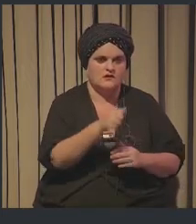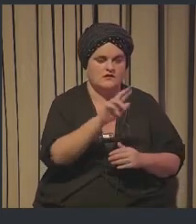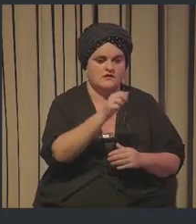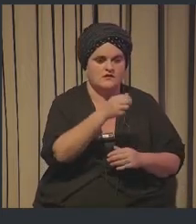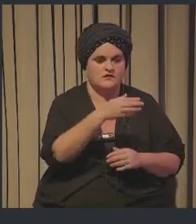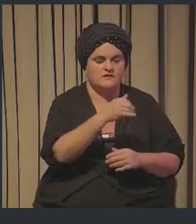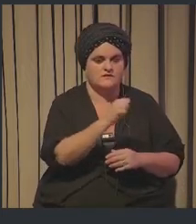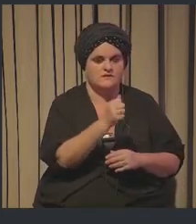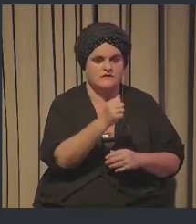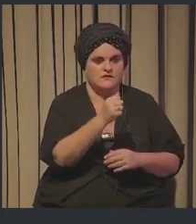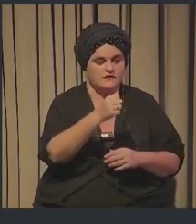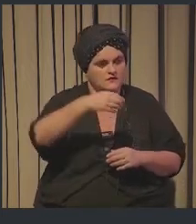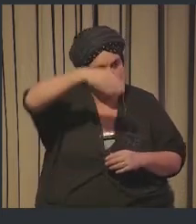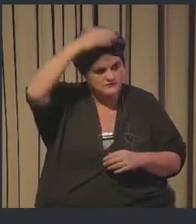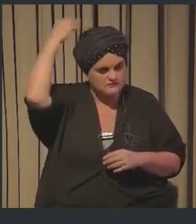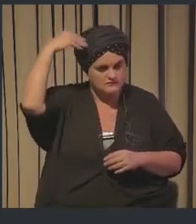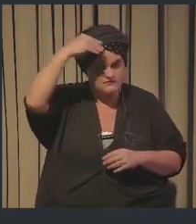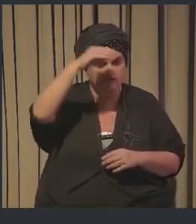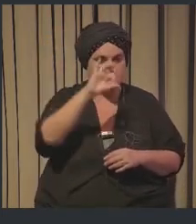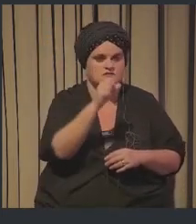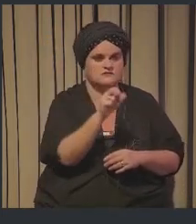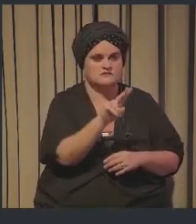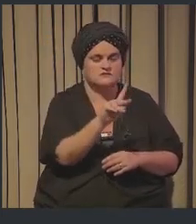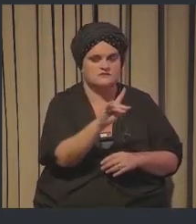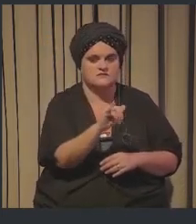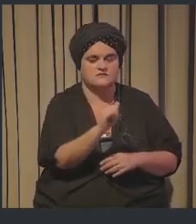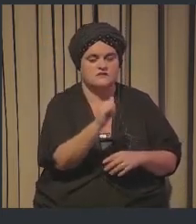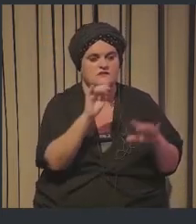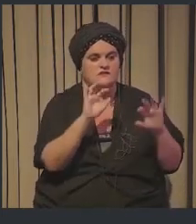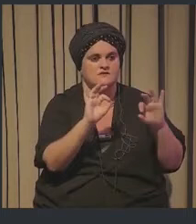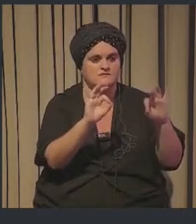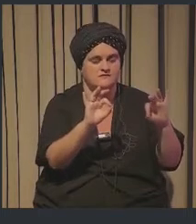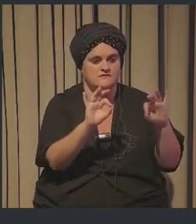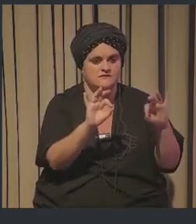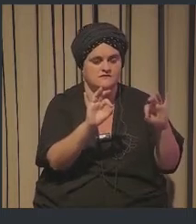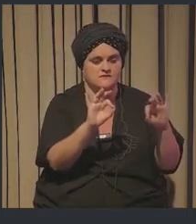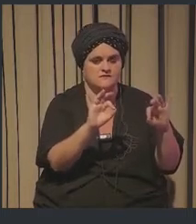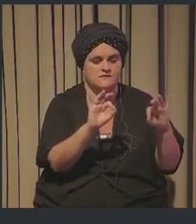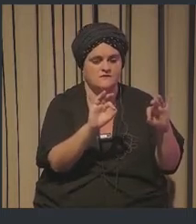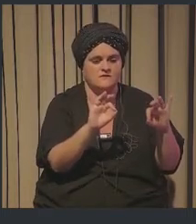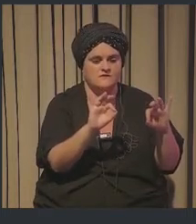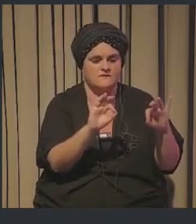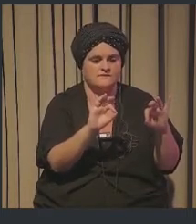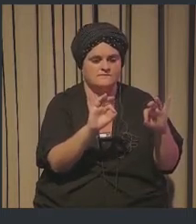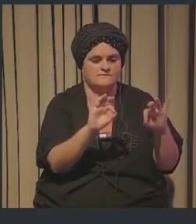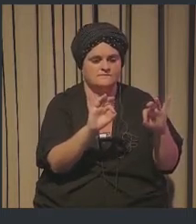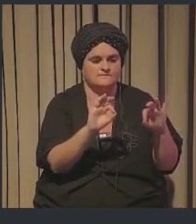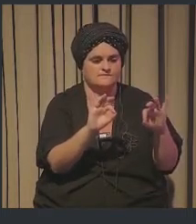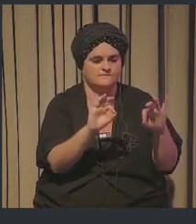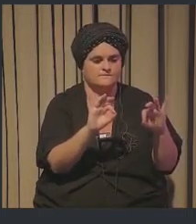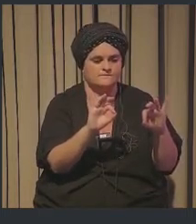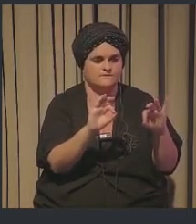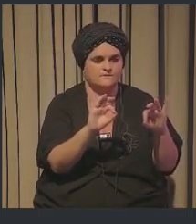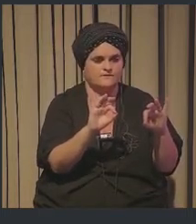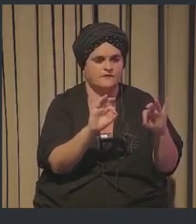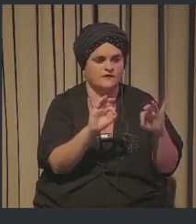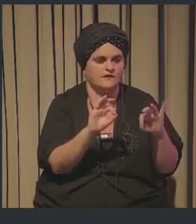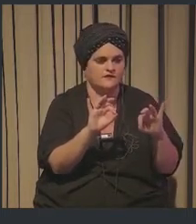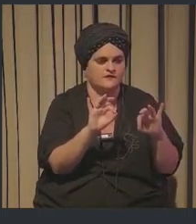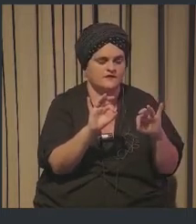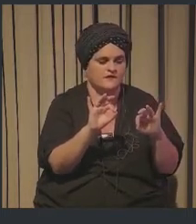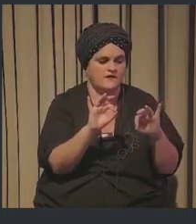Bueno, qué concreto y qué especializado. Bueno, eso es